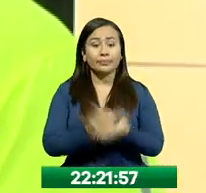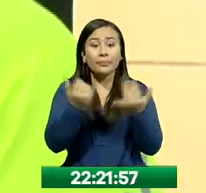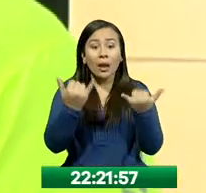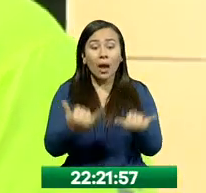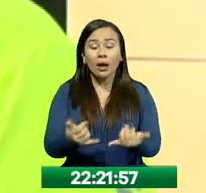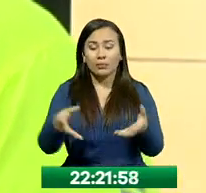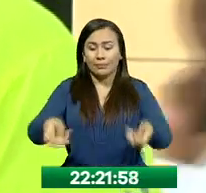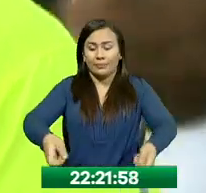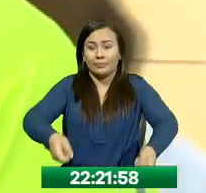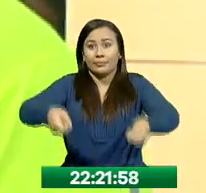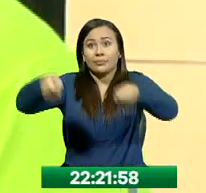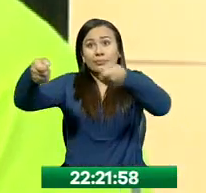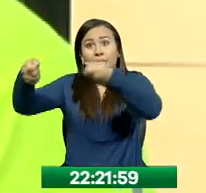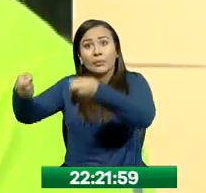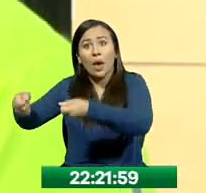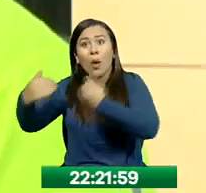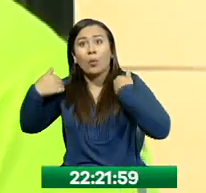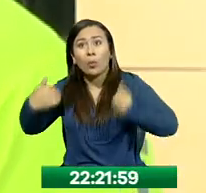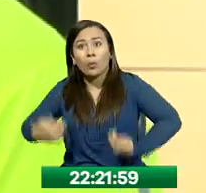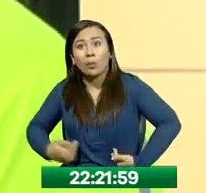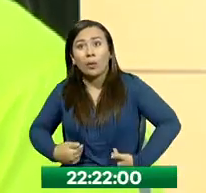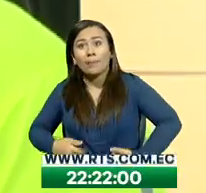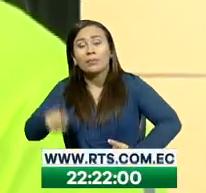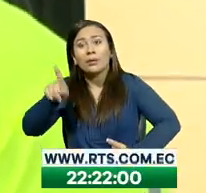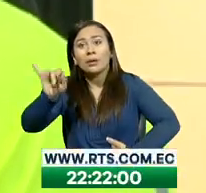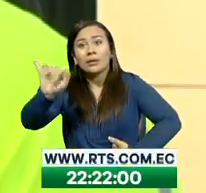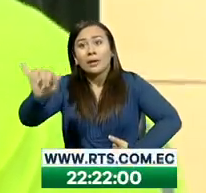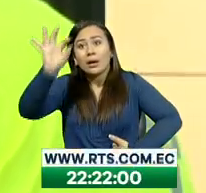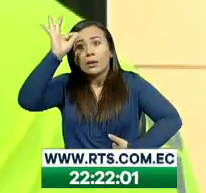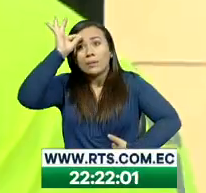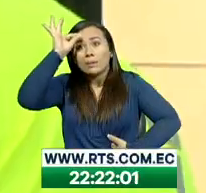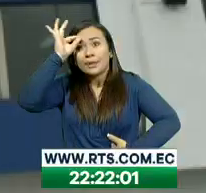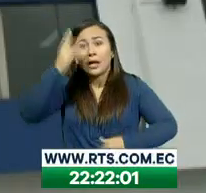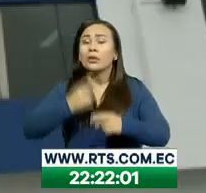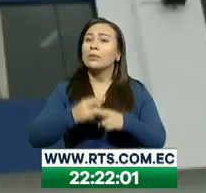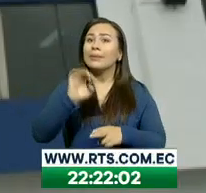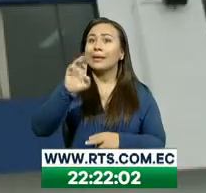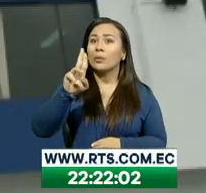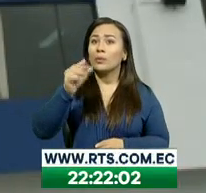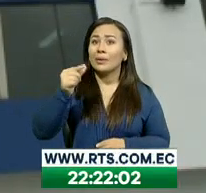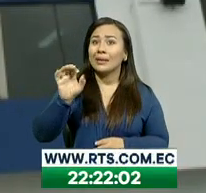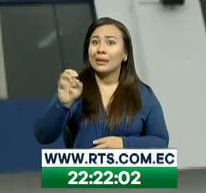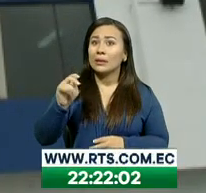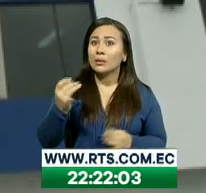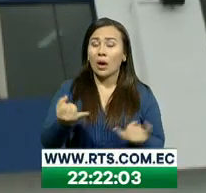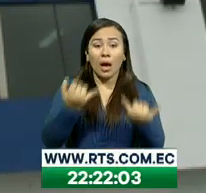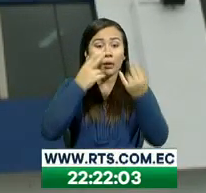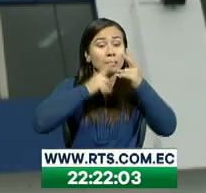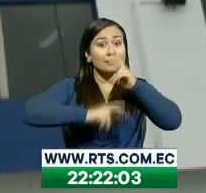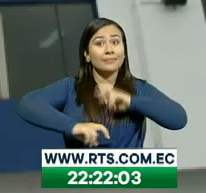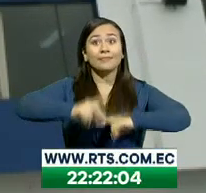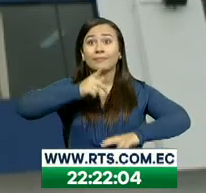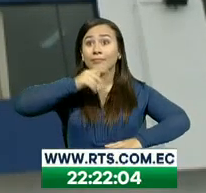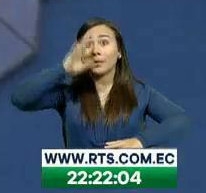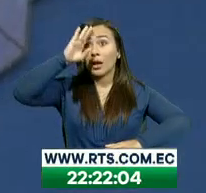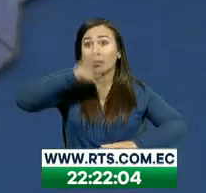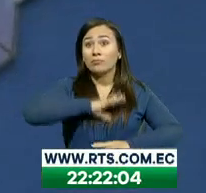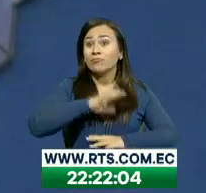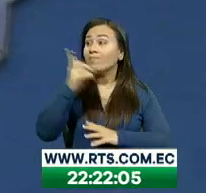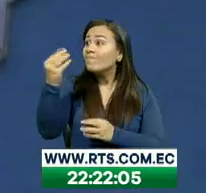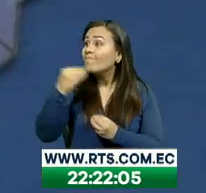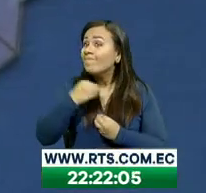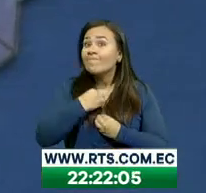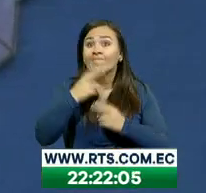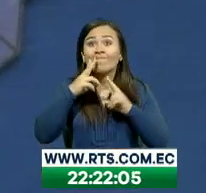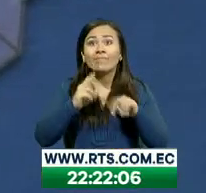levantamiento de un cadáver, en efecto, en el hospital Eugenio Espejo. El caso fue investigado por agentes de la DINASED. La versión de